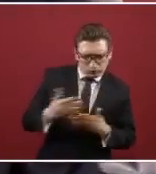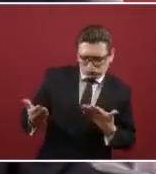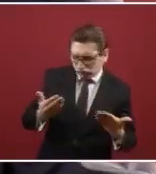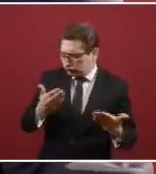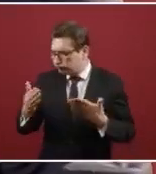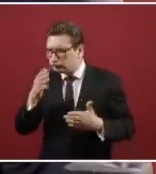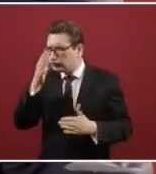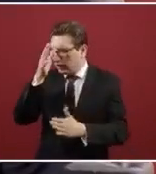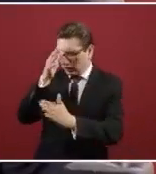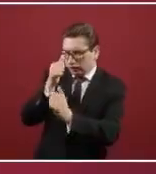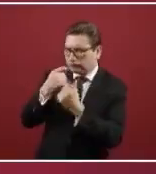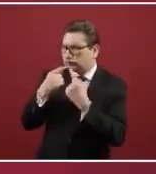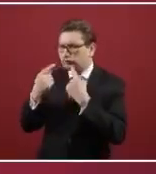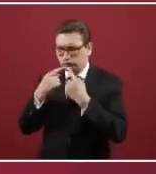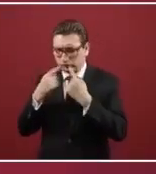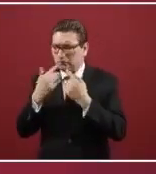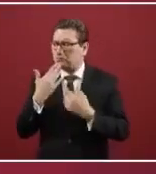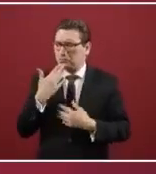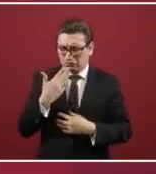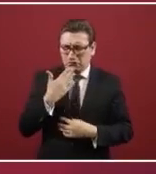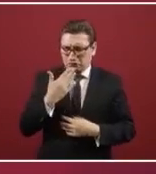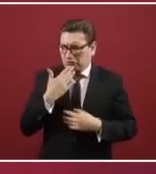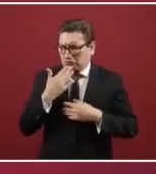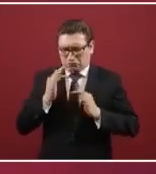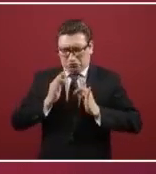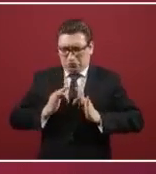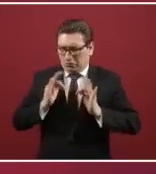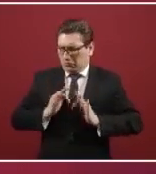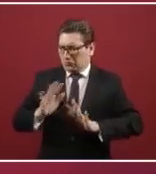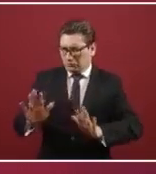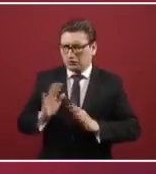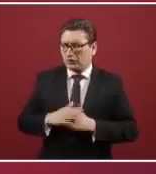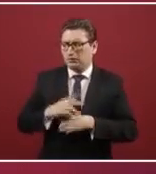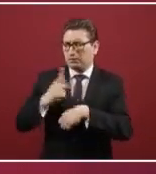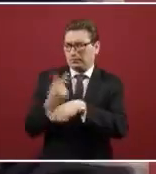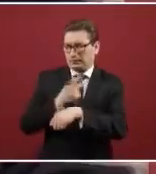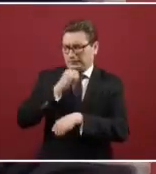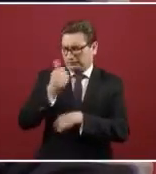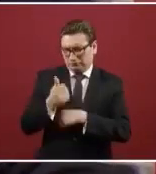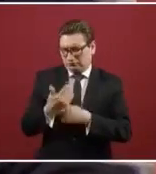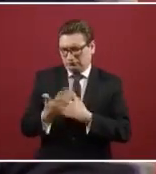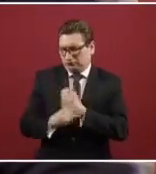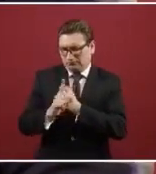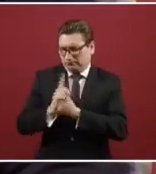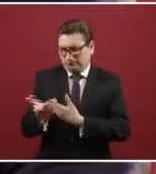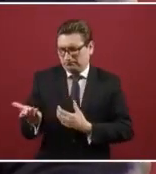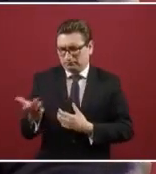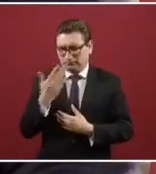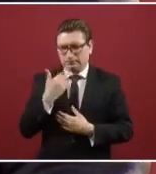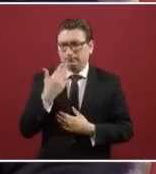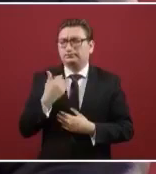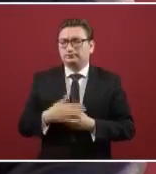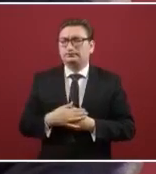Llegaron ahí a un acuerdo en buen plan y no pasó a mayores.